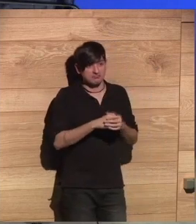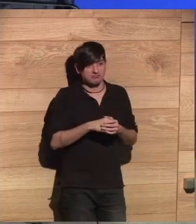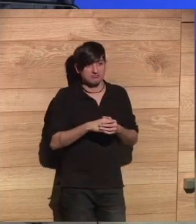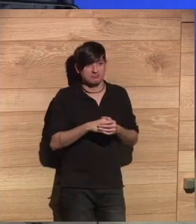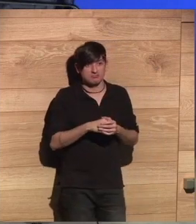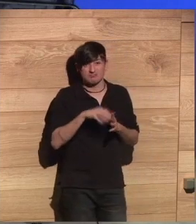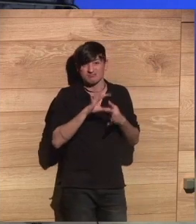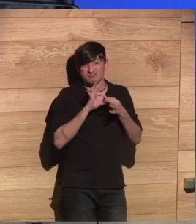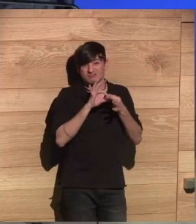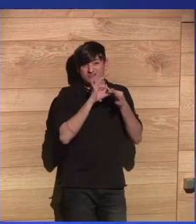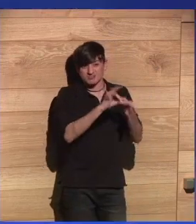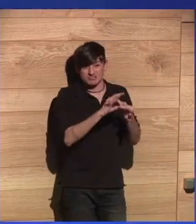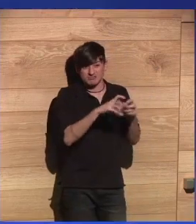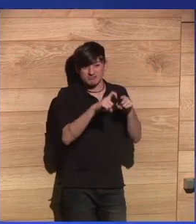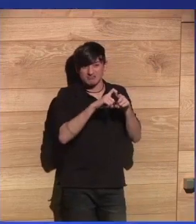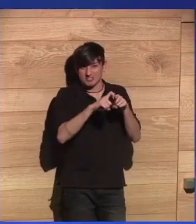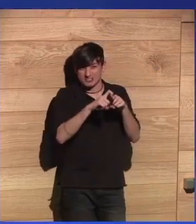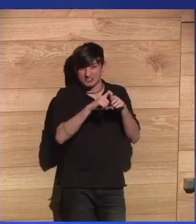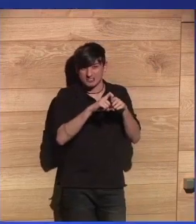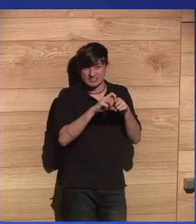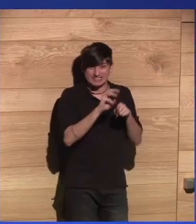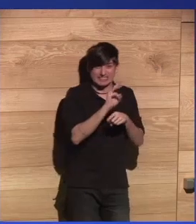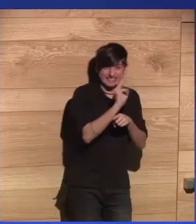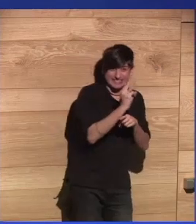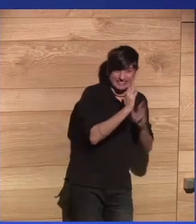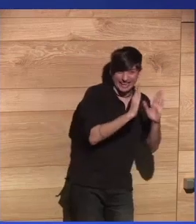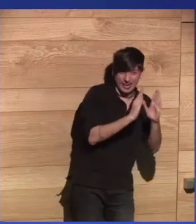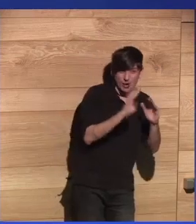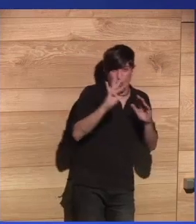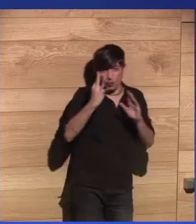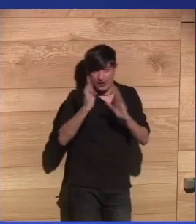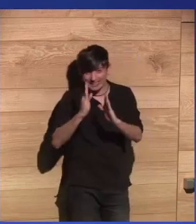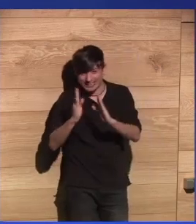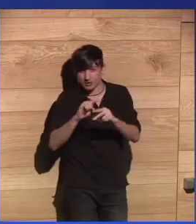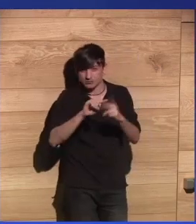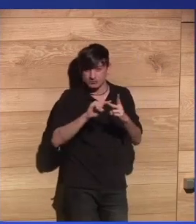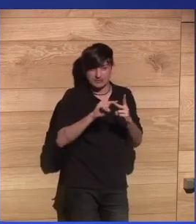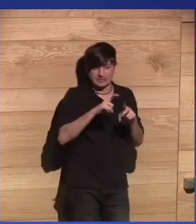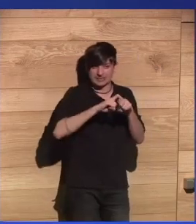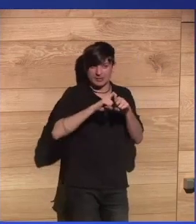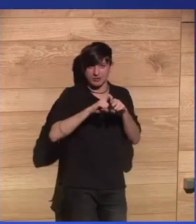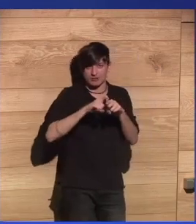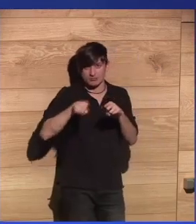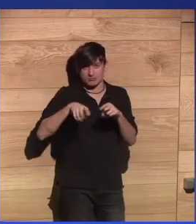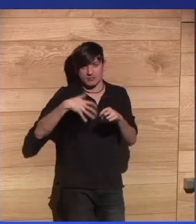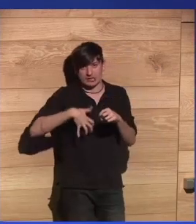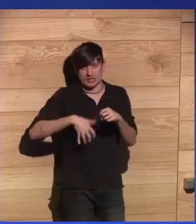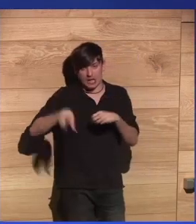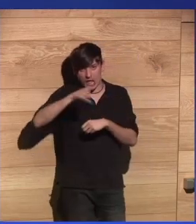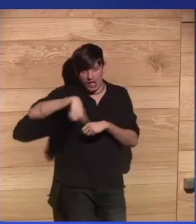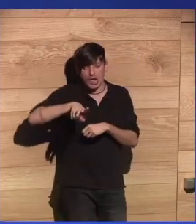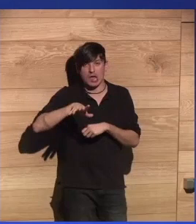que tiene que ver mucho con muchos palos que están entre lo ternario y lo cuaternario, que son típicos de nuestra